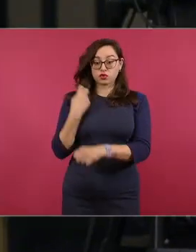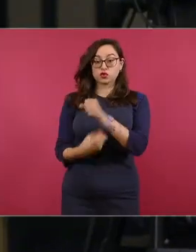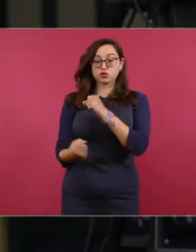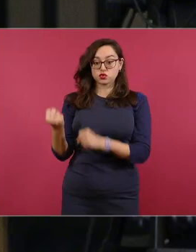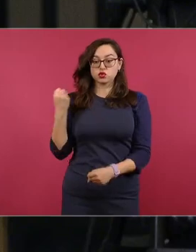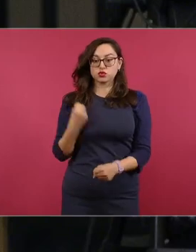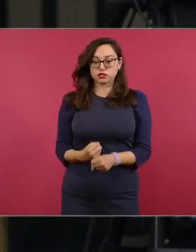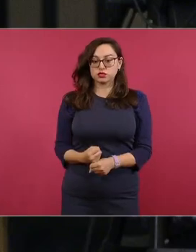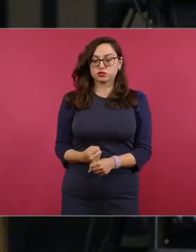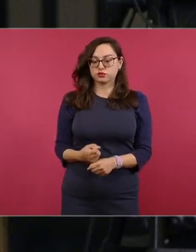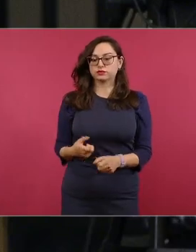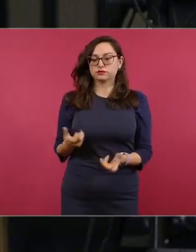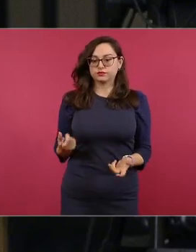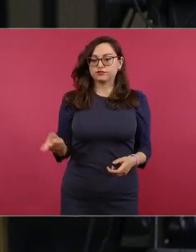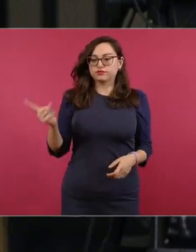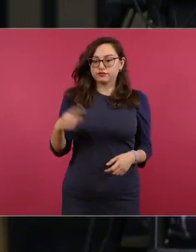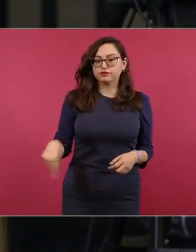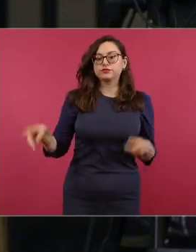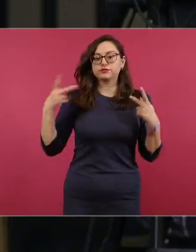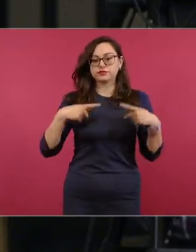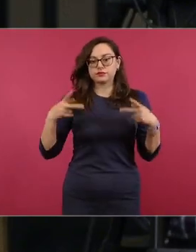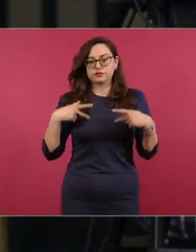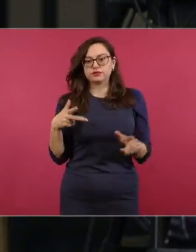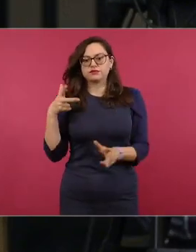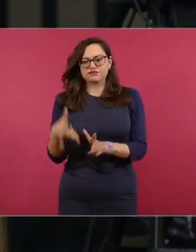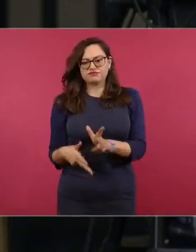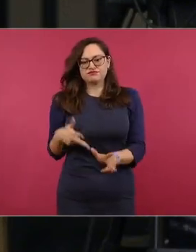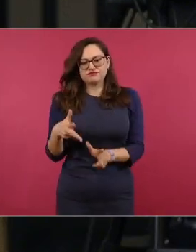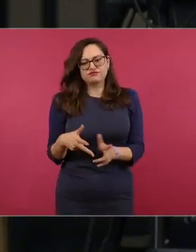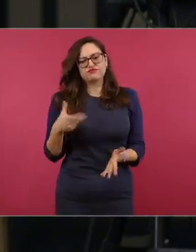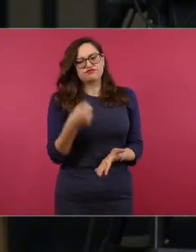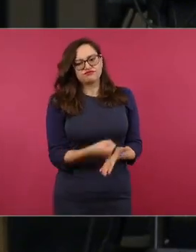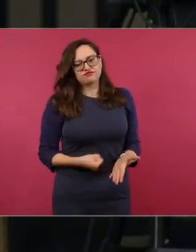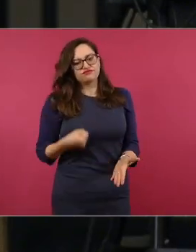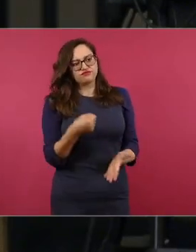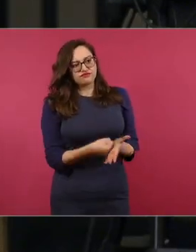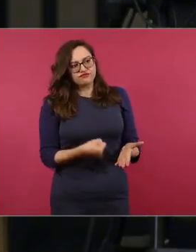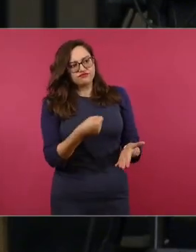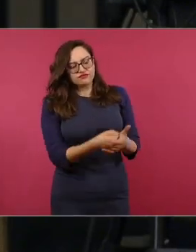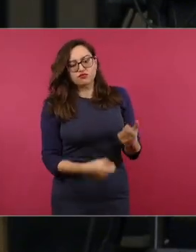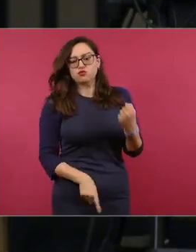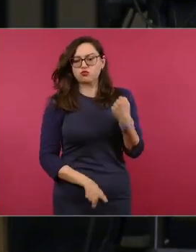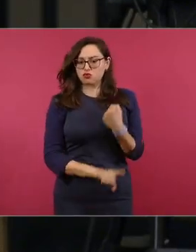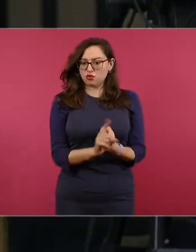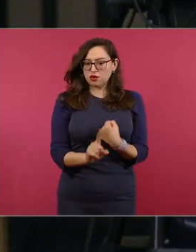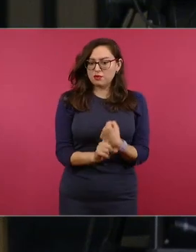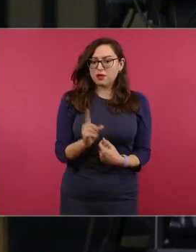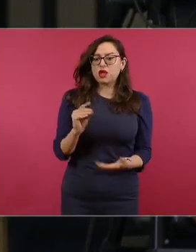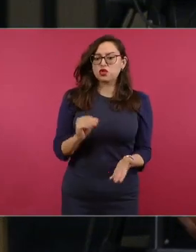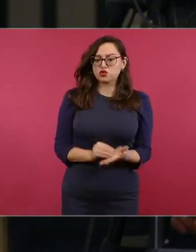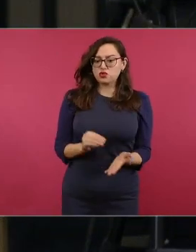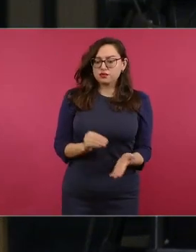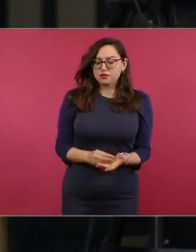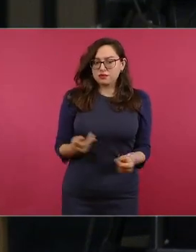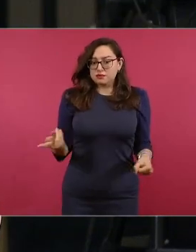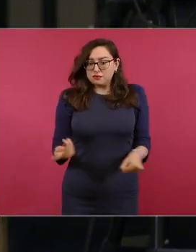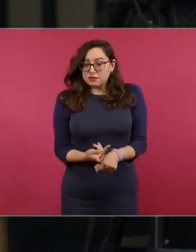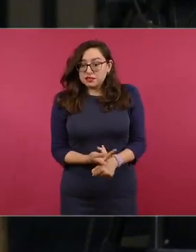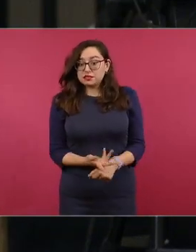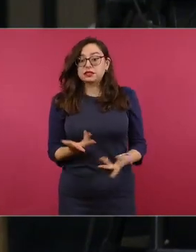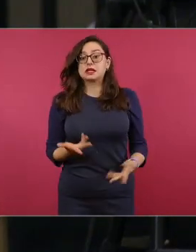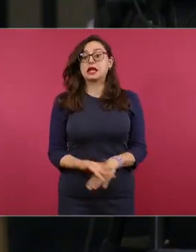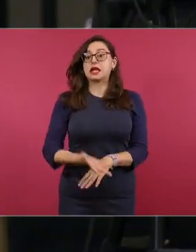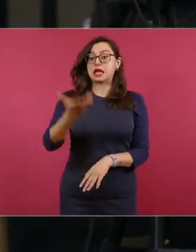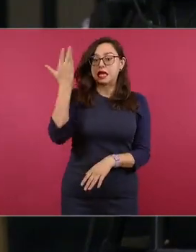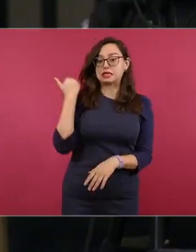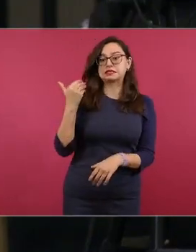de los ferrocarriles, pues no han encontrado todavía una solución a su problema. Ustedes dio instrucciones para que el entonces secretario